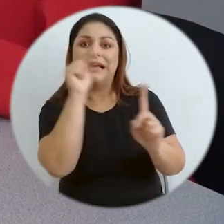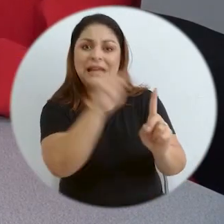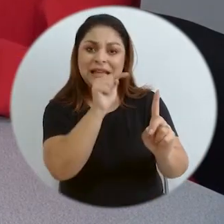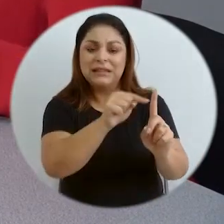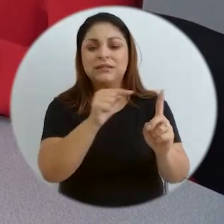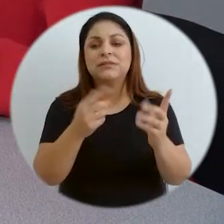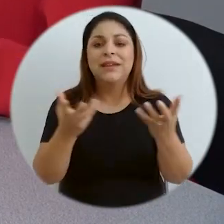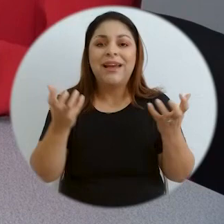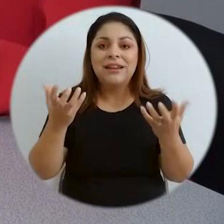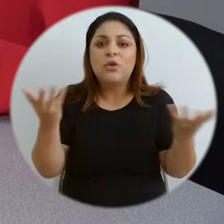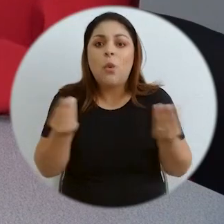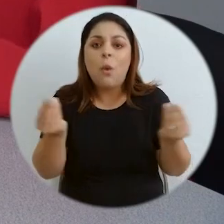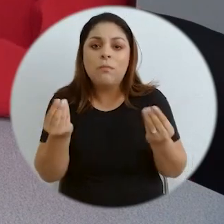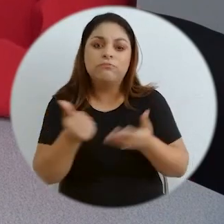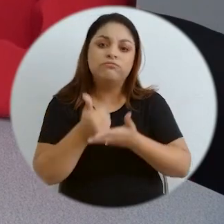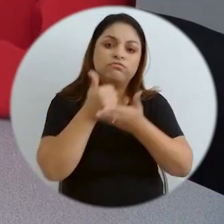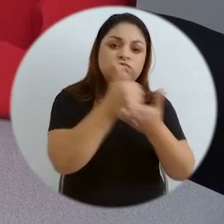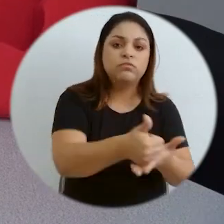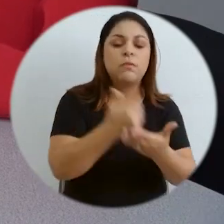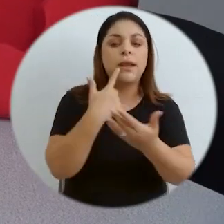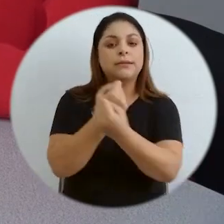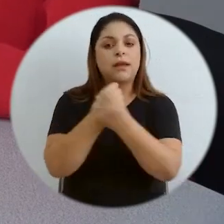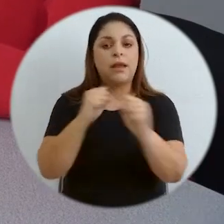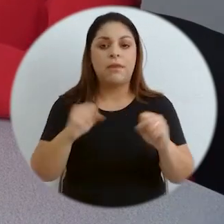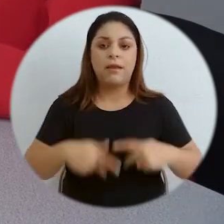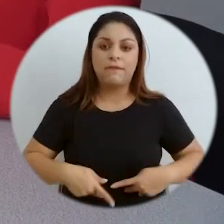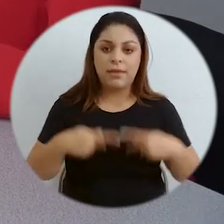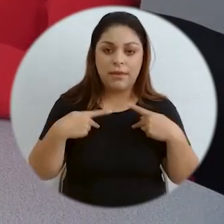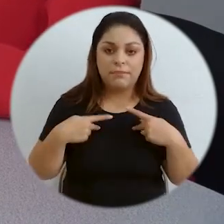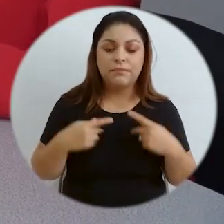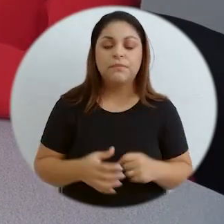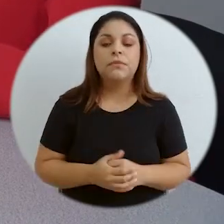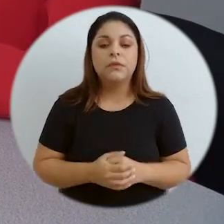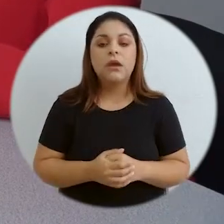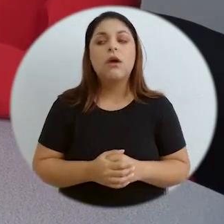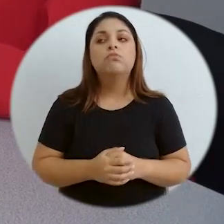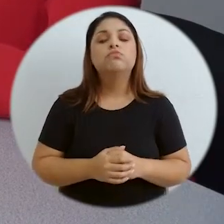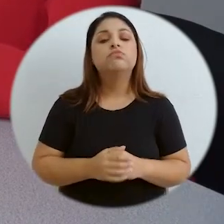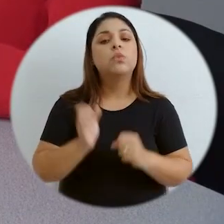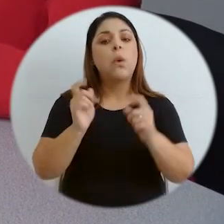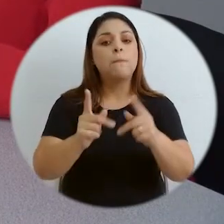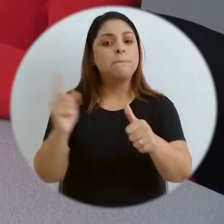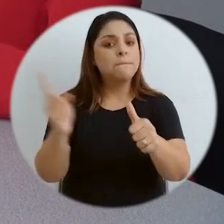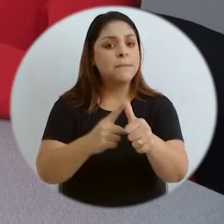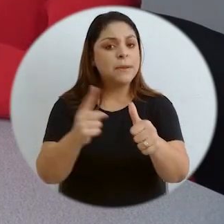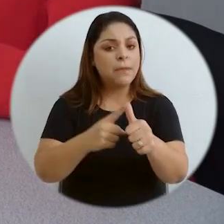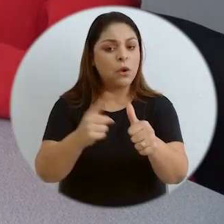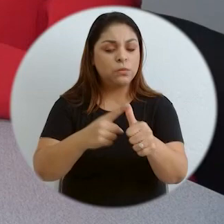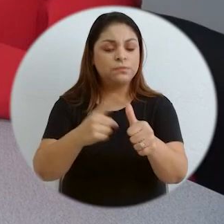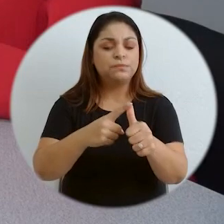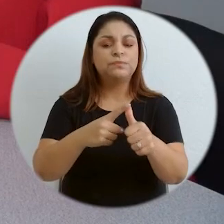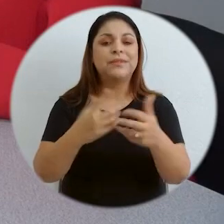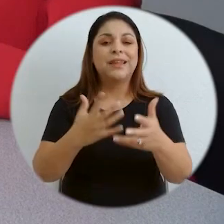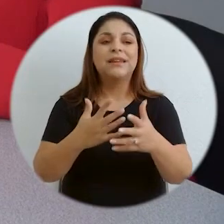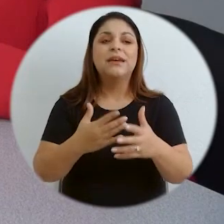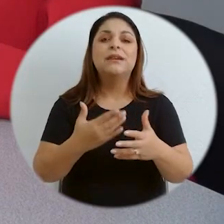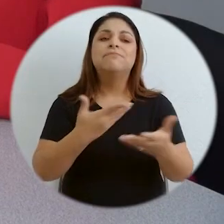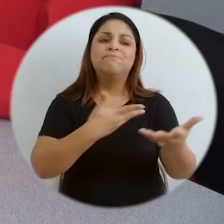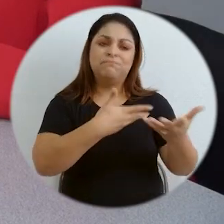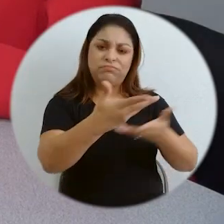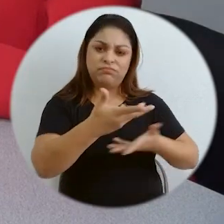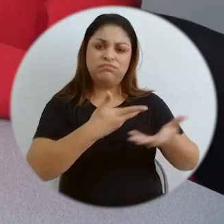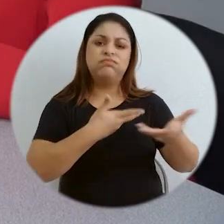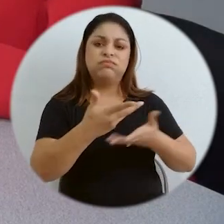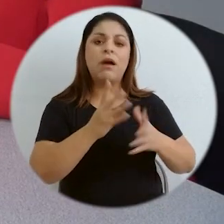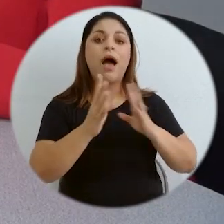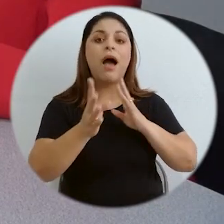puedan mitigar y salvar muchas vidas? Sí, yo creo que lo primero, ¿verdad?, un factor que es muy importante es poder